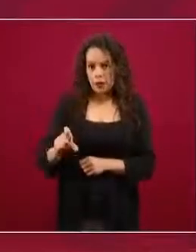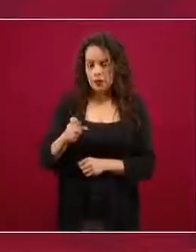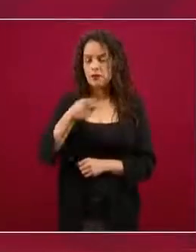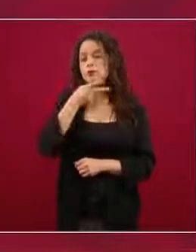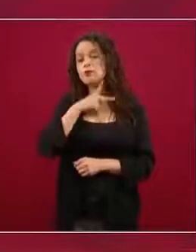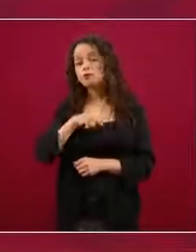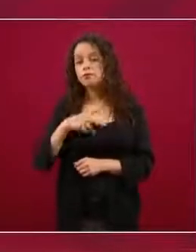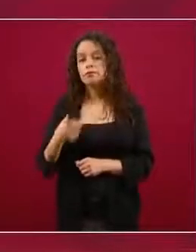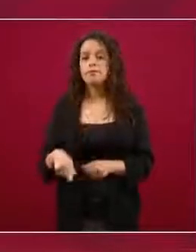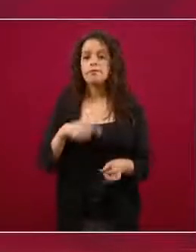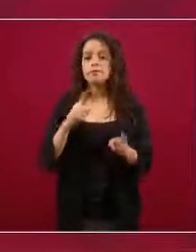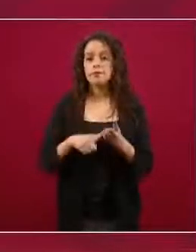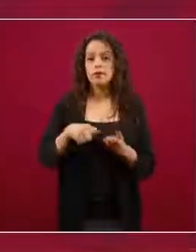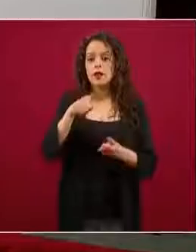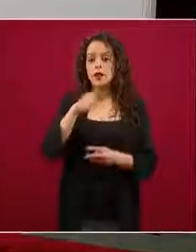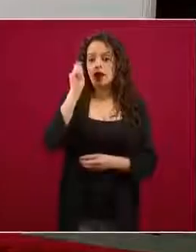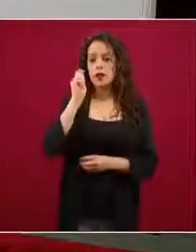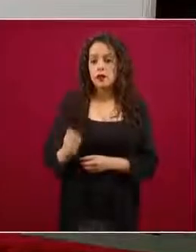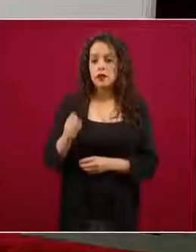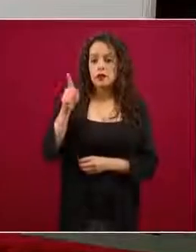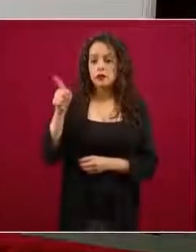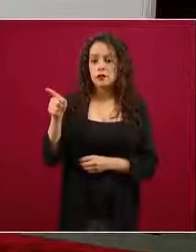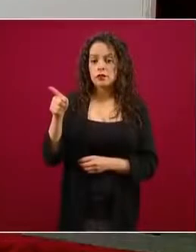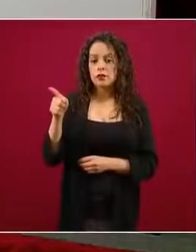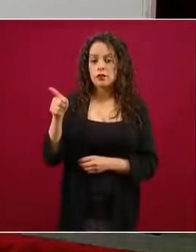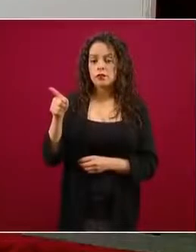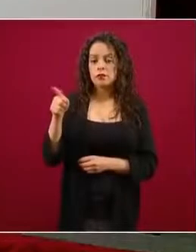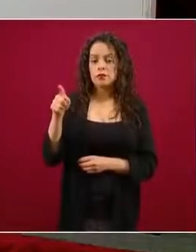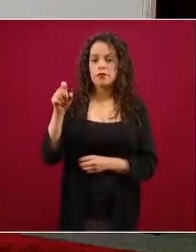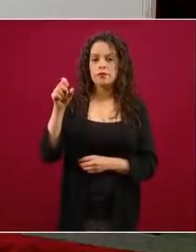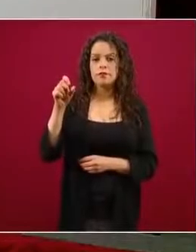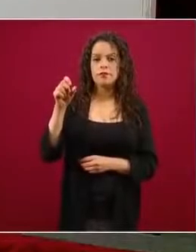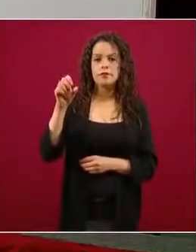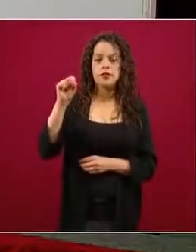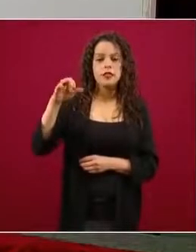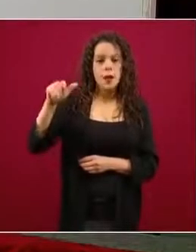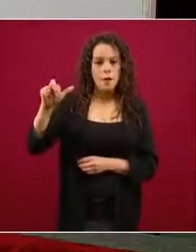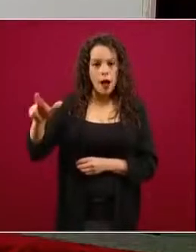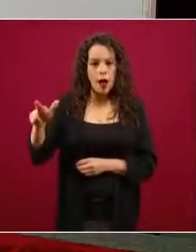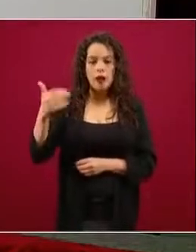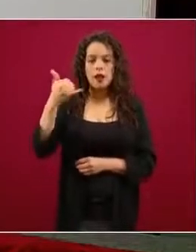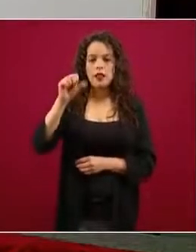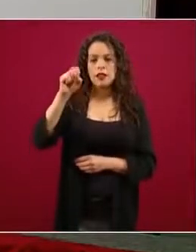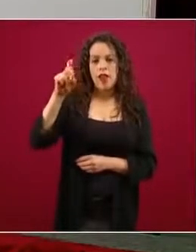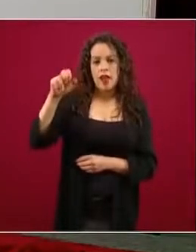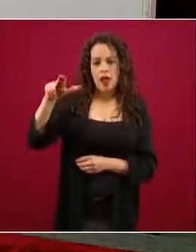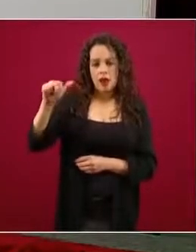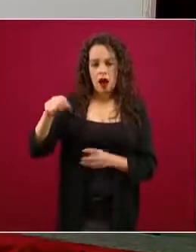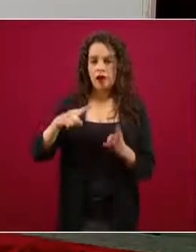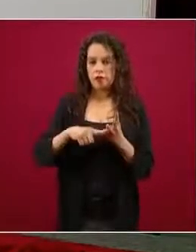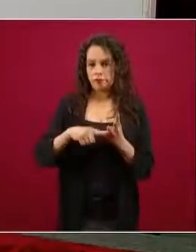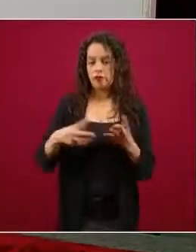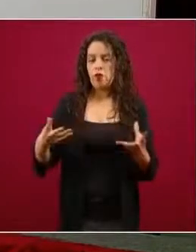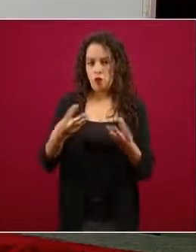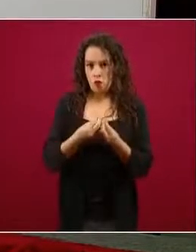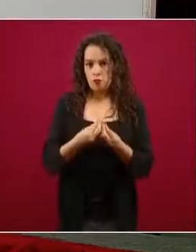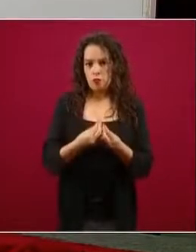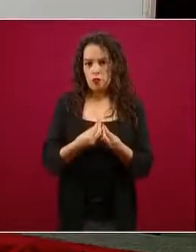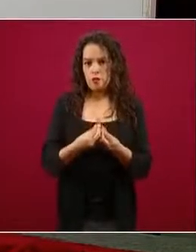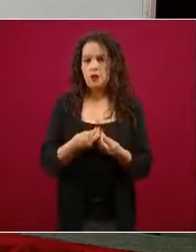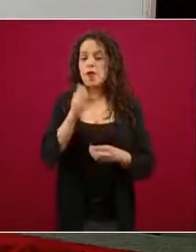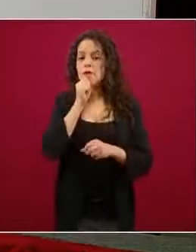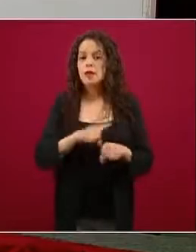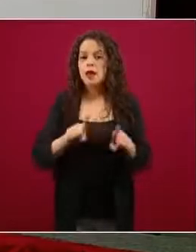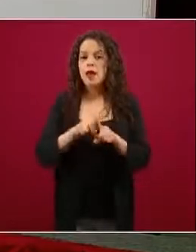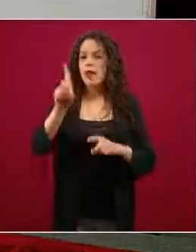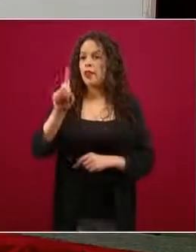salud de las Fuerzas Armadas, tanto de la Secretaría de Marina como la de Defensa Nacional. Participa el DIF, la